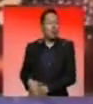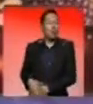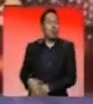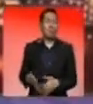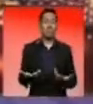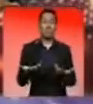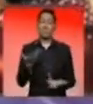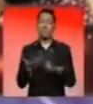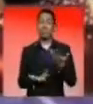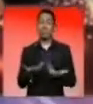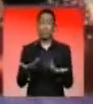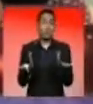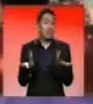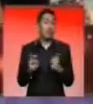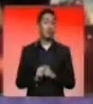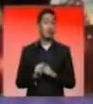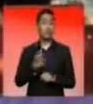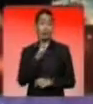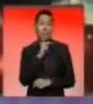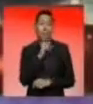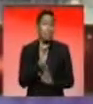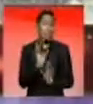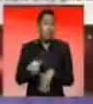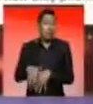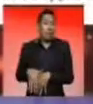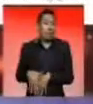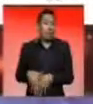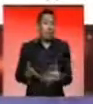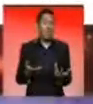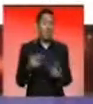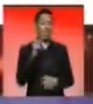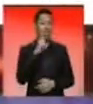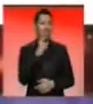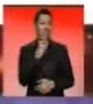indican que lo hace para disimular la celulitis.